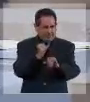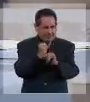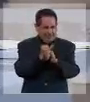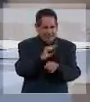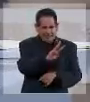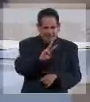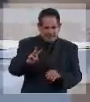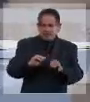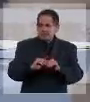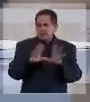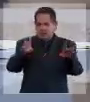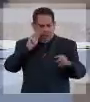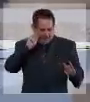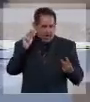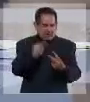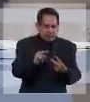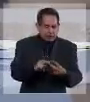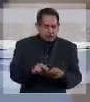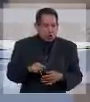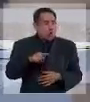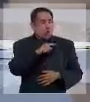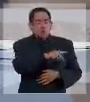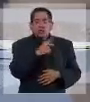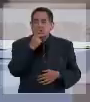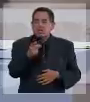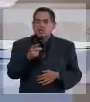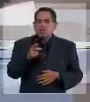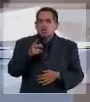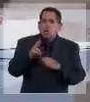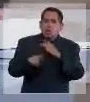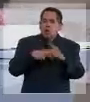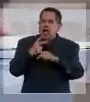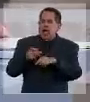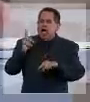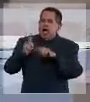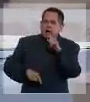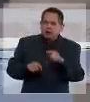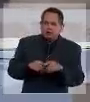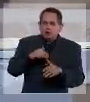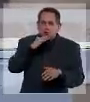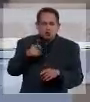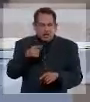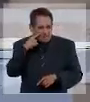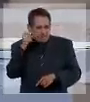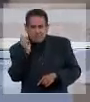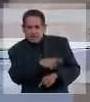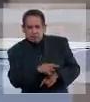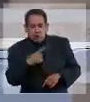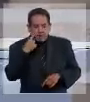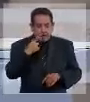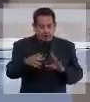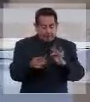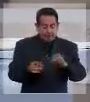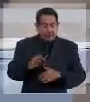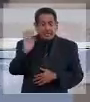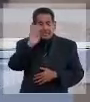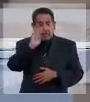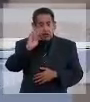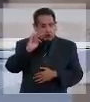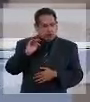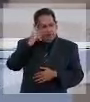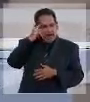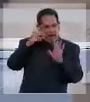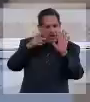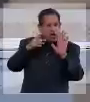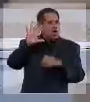te has comprometido a no perseguir la corrupción en este sexenio. Y tercero, una propuesta más. Si instalamos paneles solares